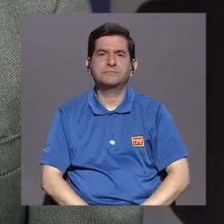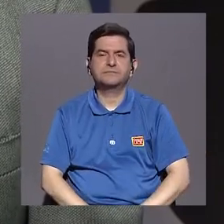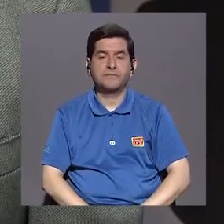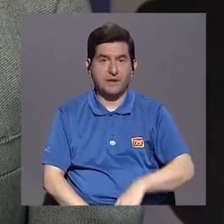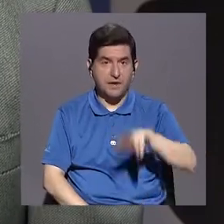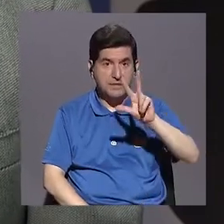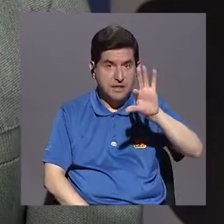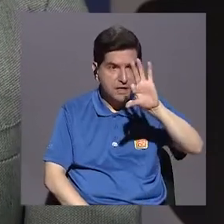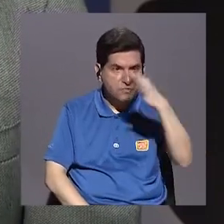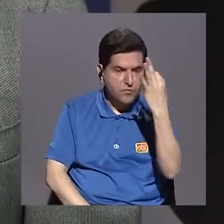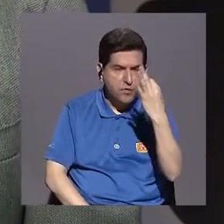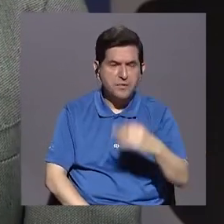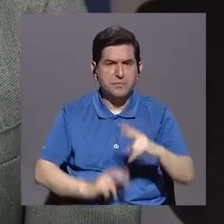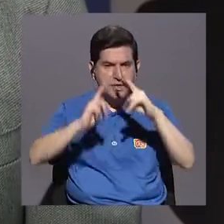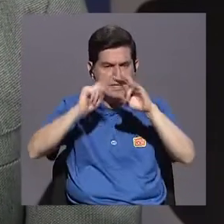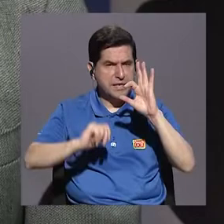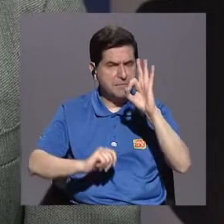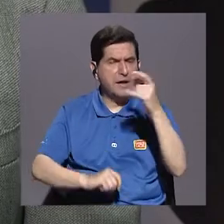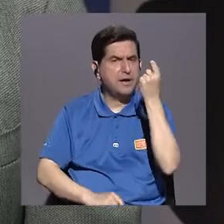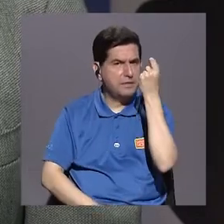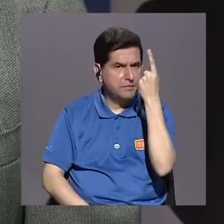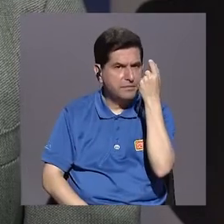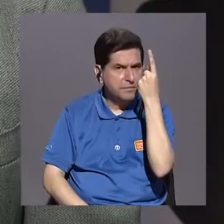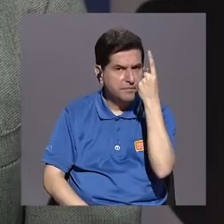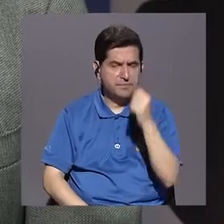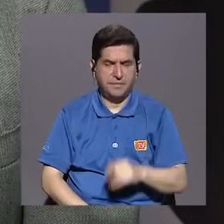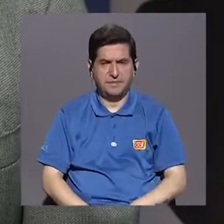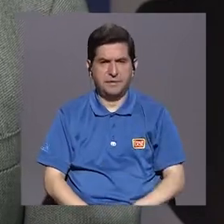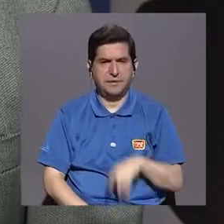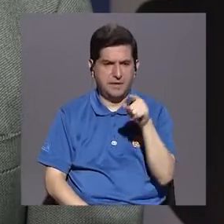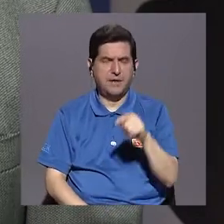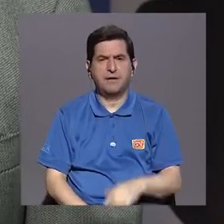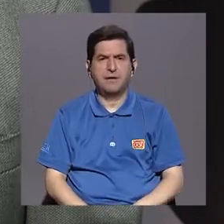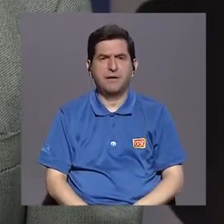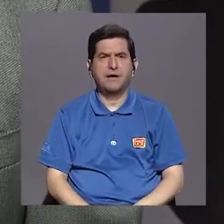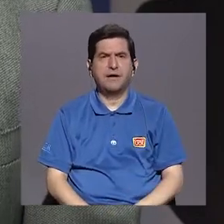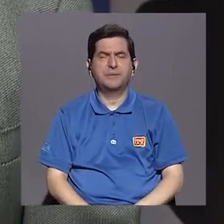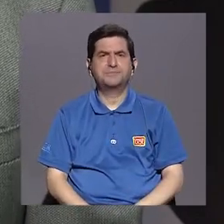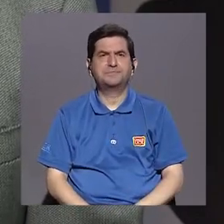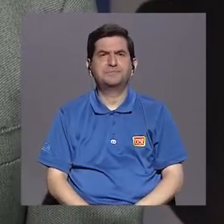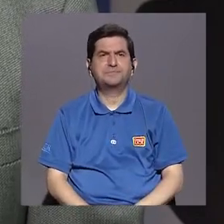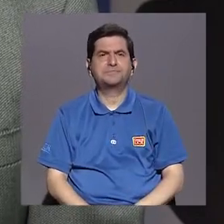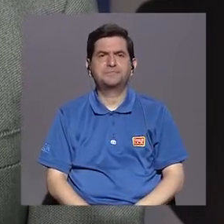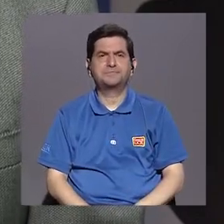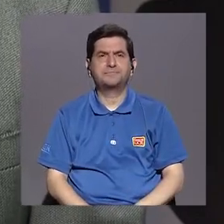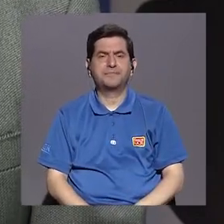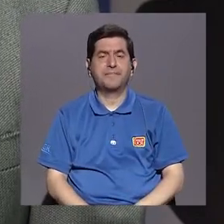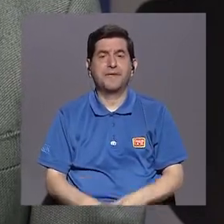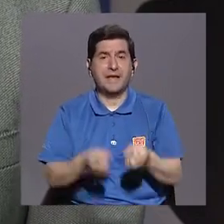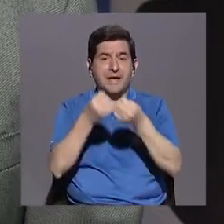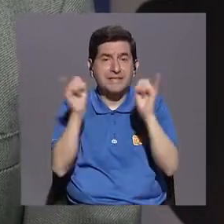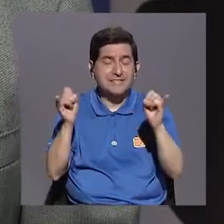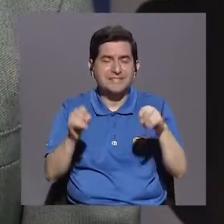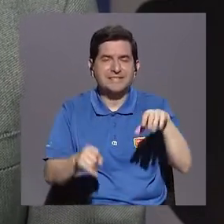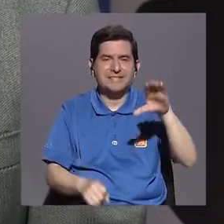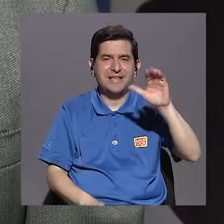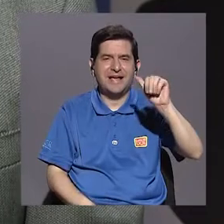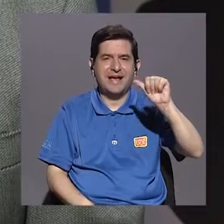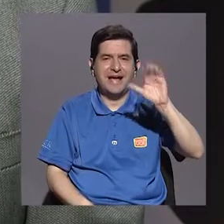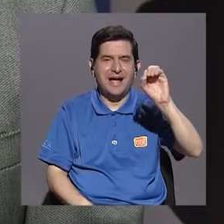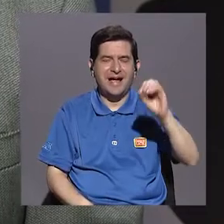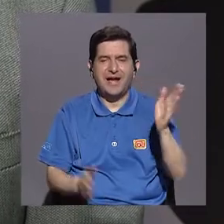tres formas hay que verlas muy bien entenderlas en términos de la lazio de que sin cacao no hay